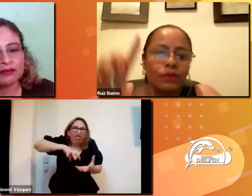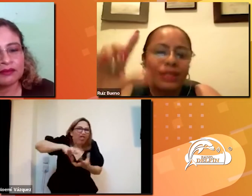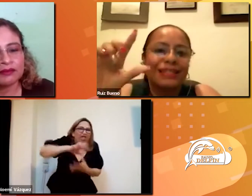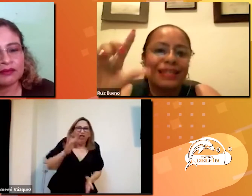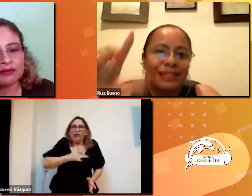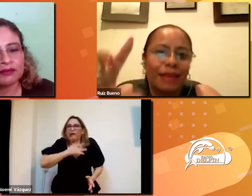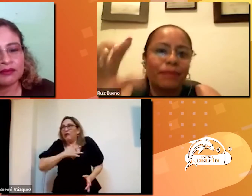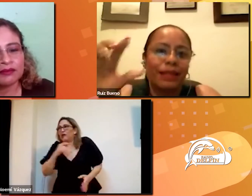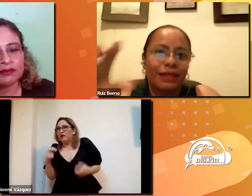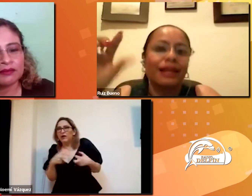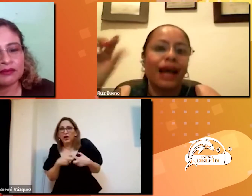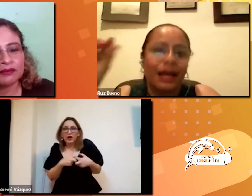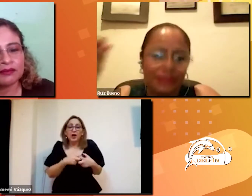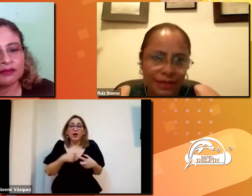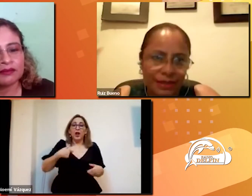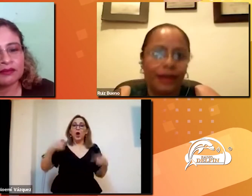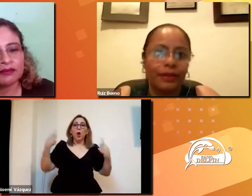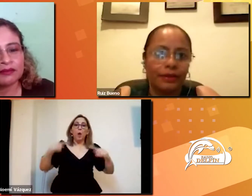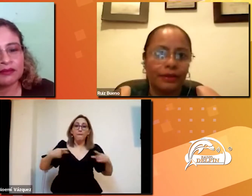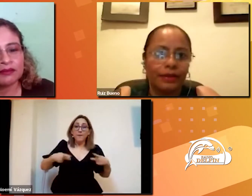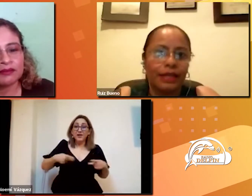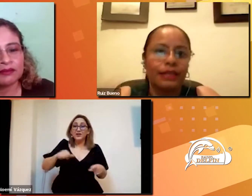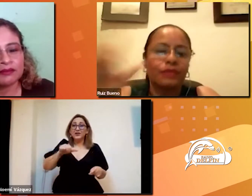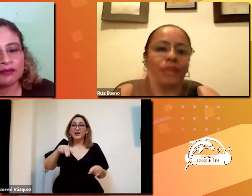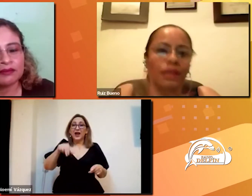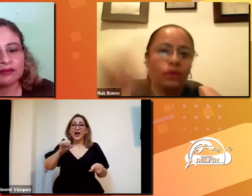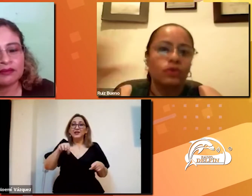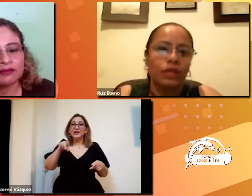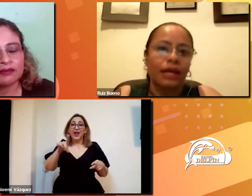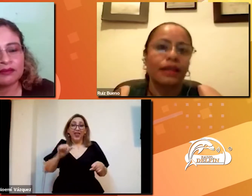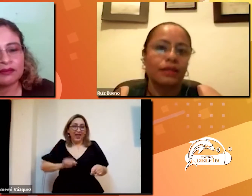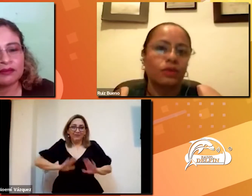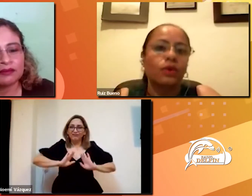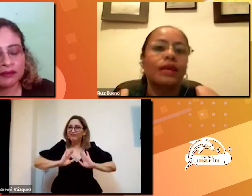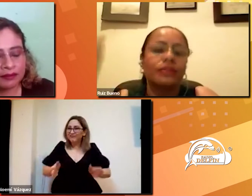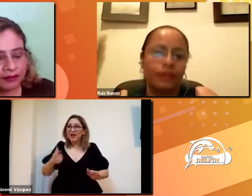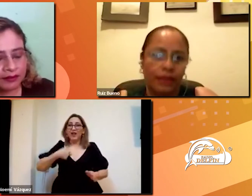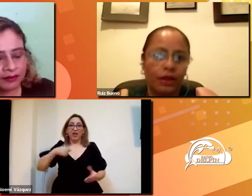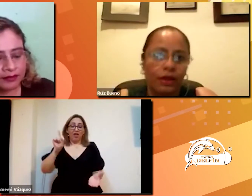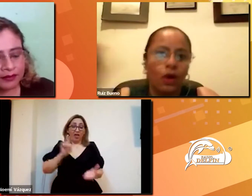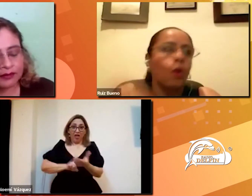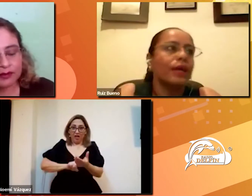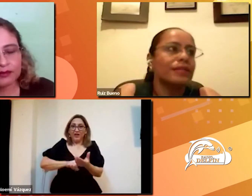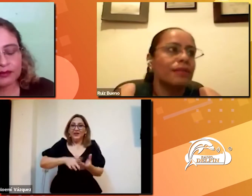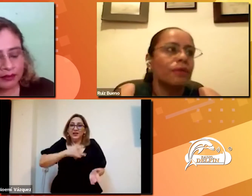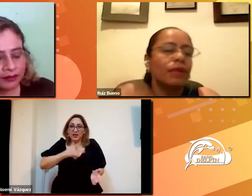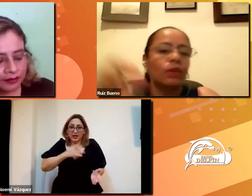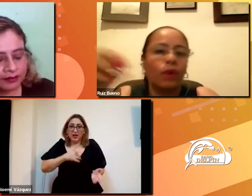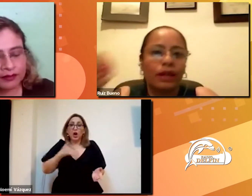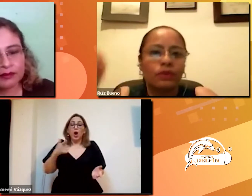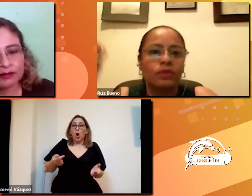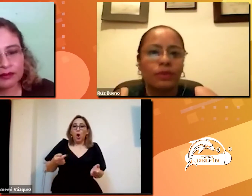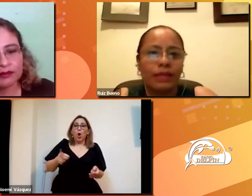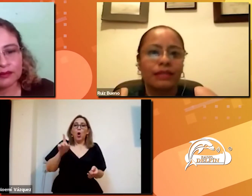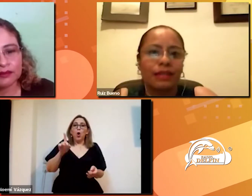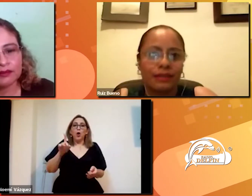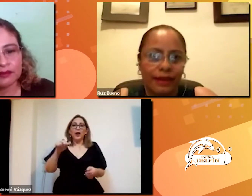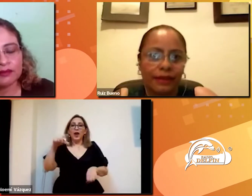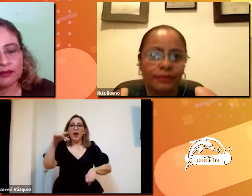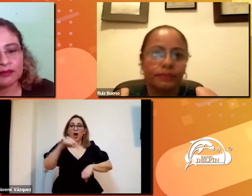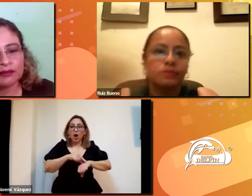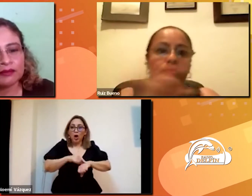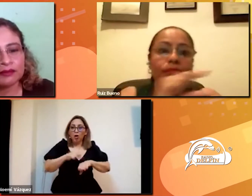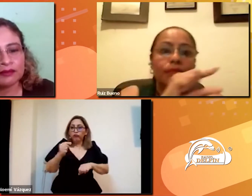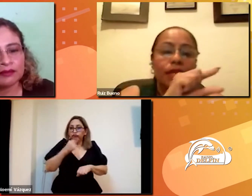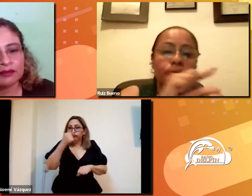las personas que ya padecen ansiedad, que ya son diagnosticadas con ansiedad o que están viviendo altos niveles de